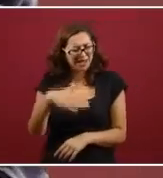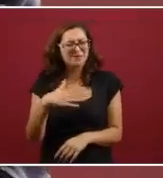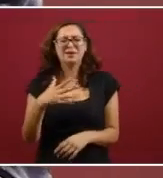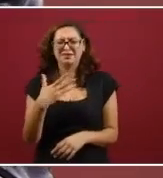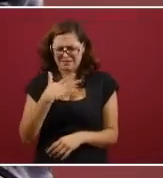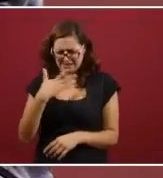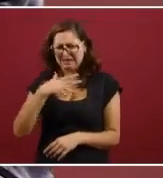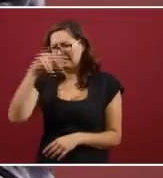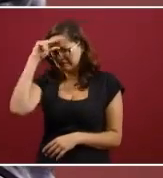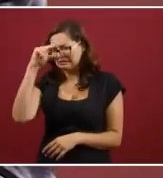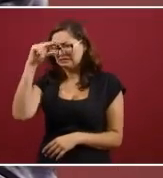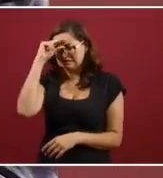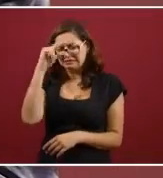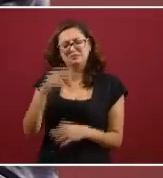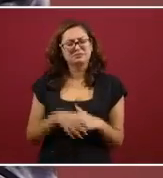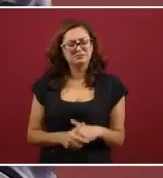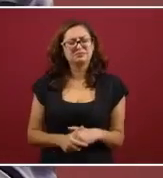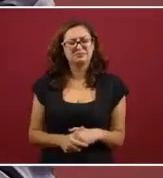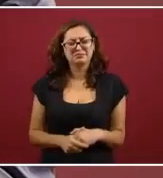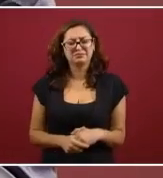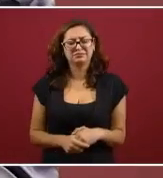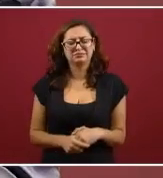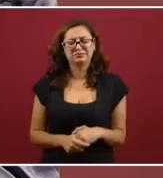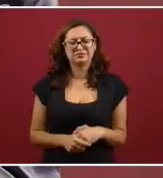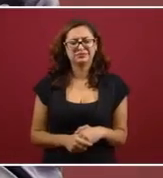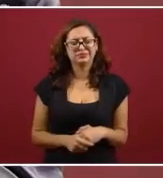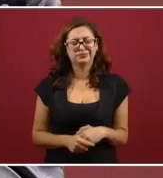inteligentes. Por eso